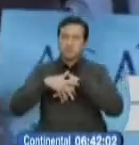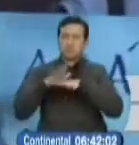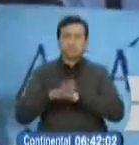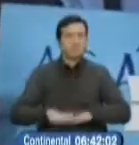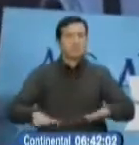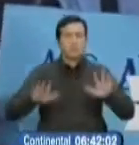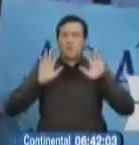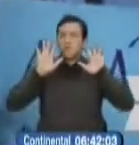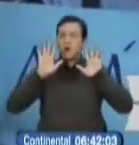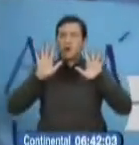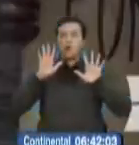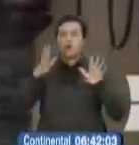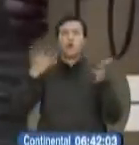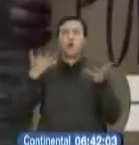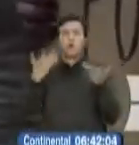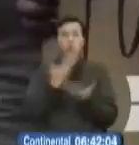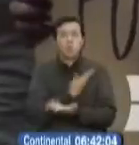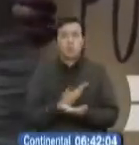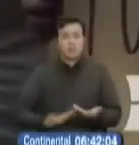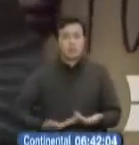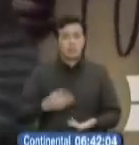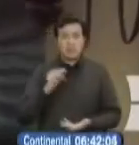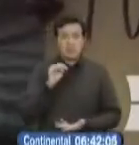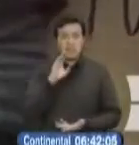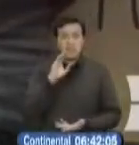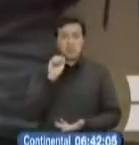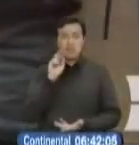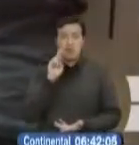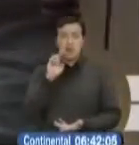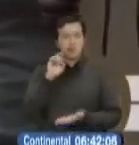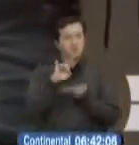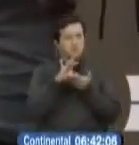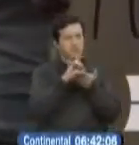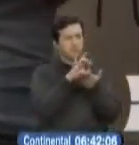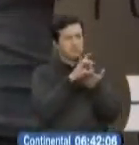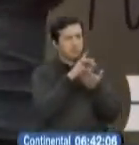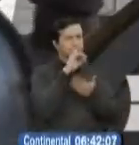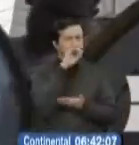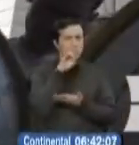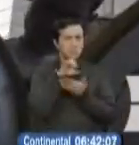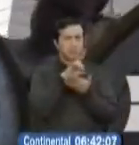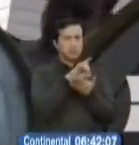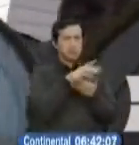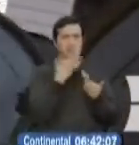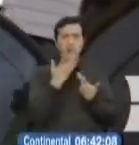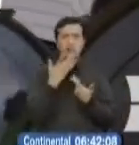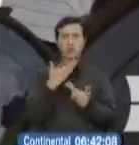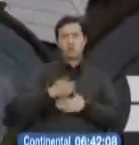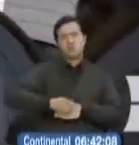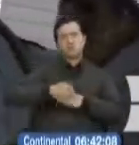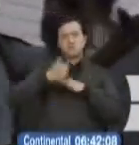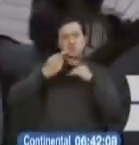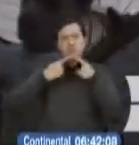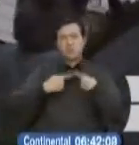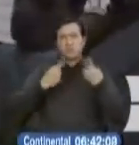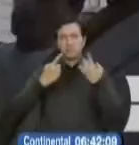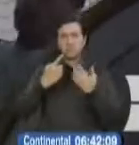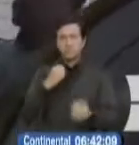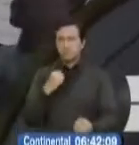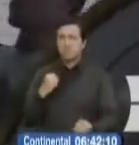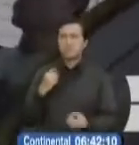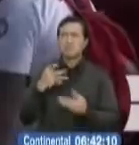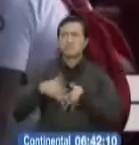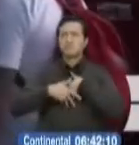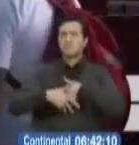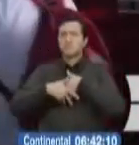nacional en contra de los despidos masivos realizados por el gobierno del presidente mauricio macri el dirigente de este gremio indicó que esa acción de fuerza